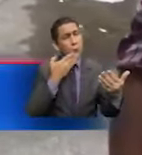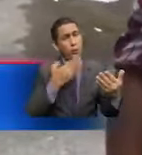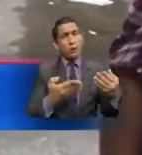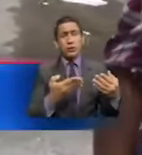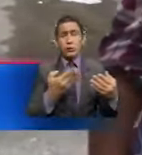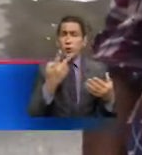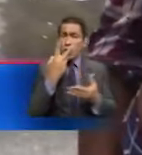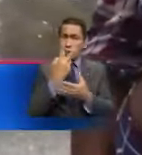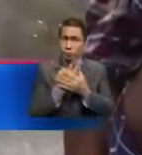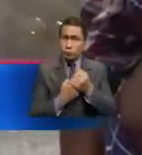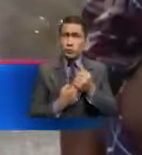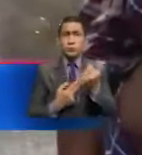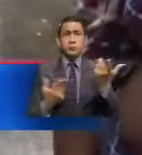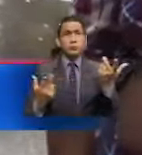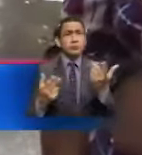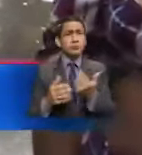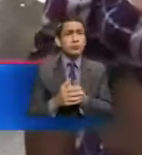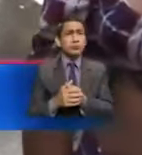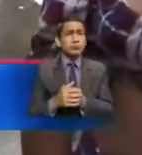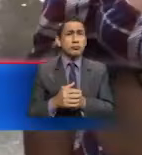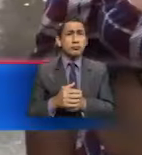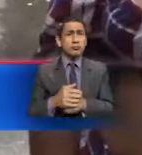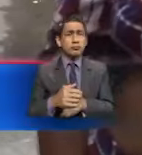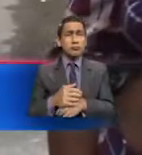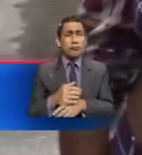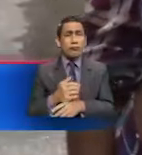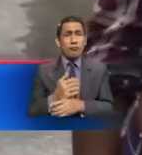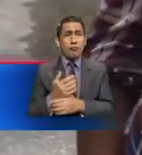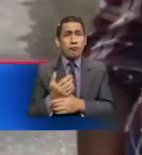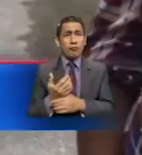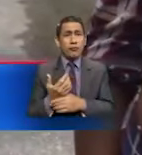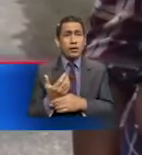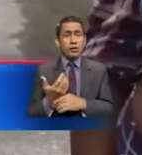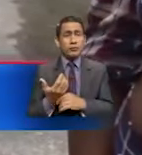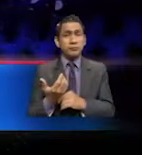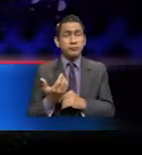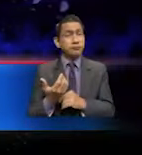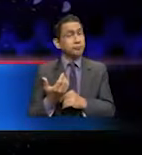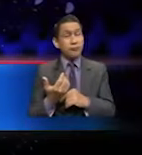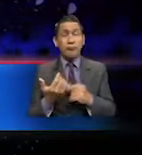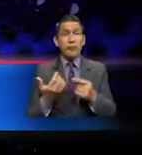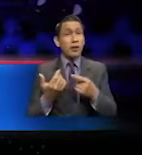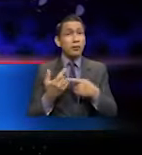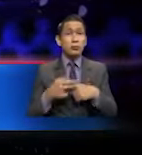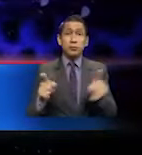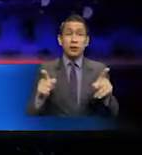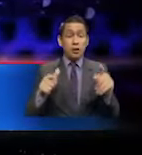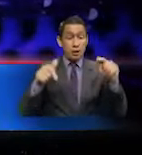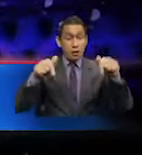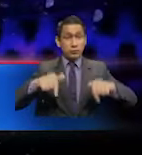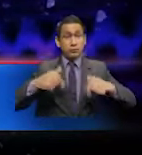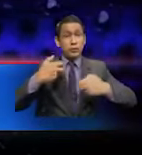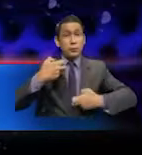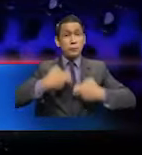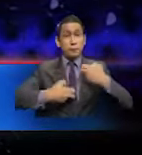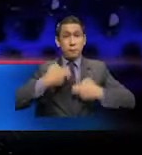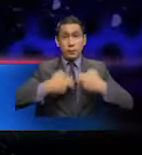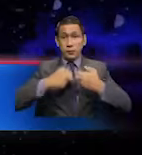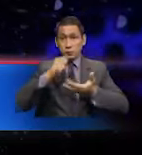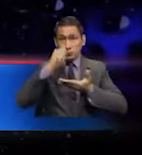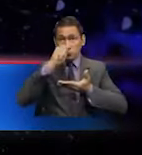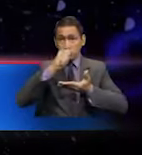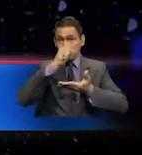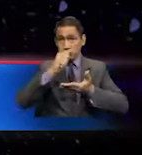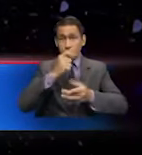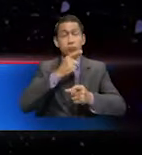su parque, porque él vivía ahí, como usted se dará cuenta ahí. Lamentablemente por la gente que viene a vender su porquería aquí, es que tiene